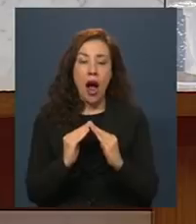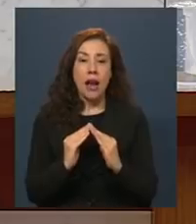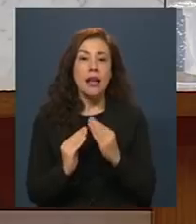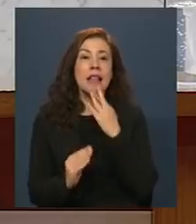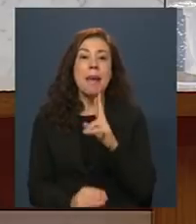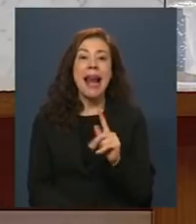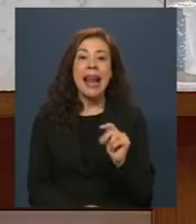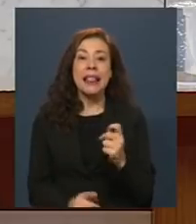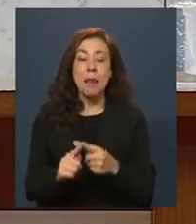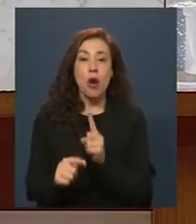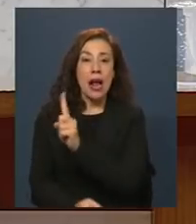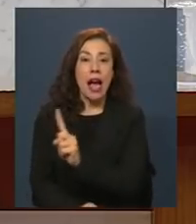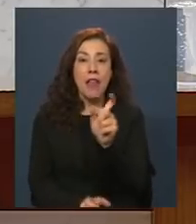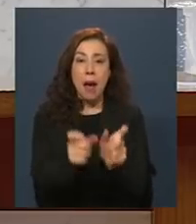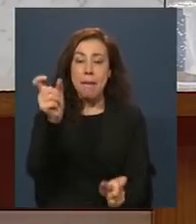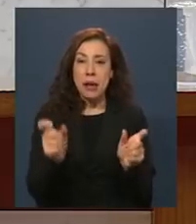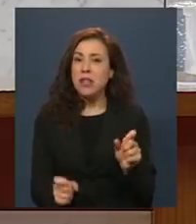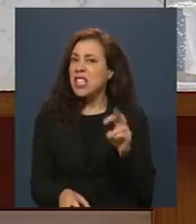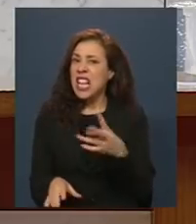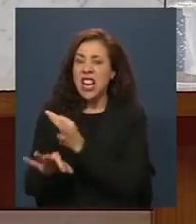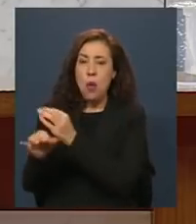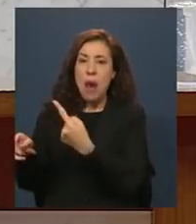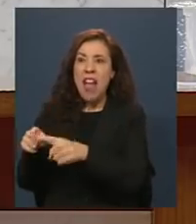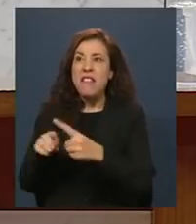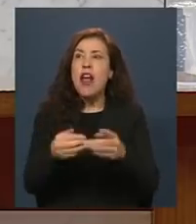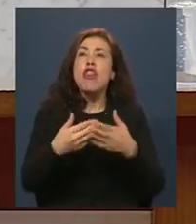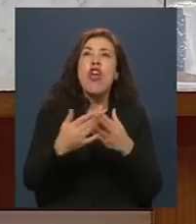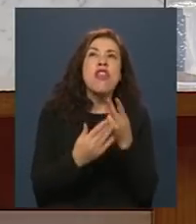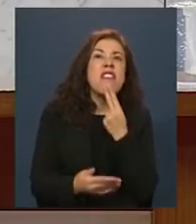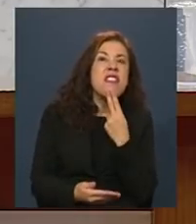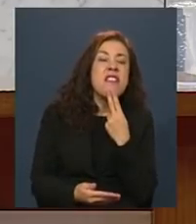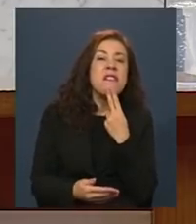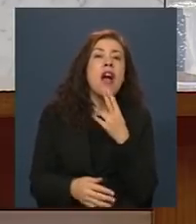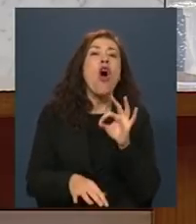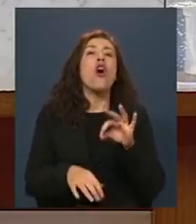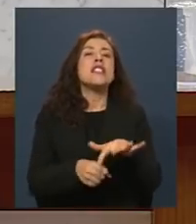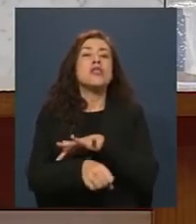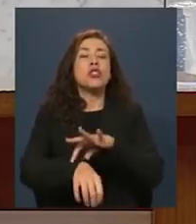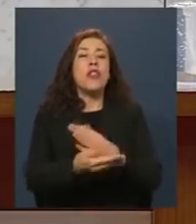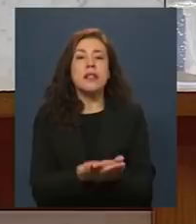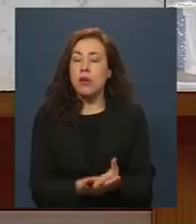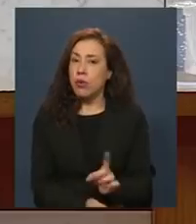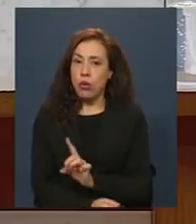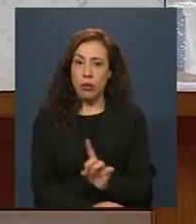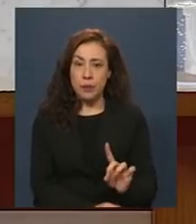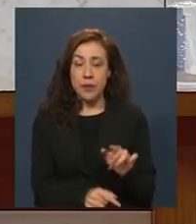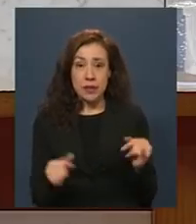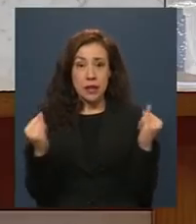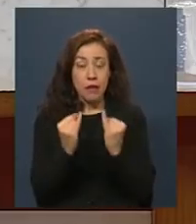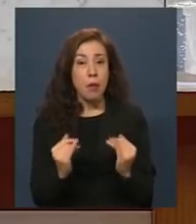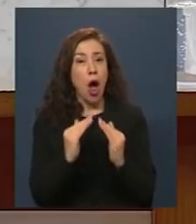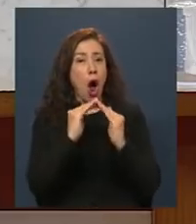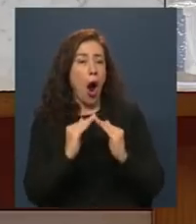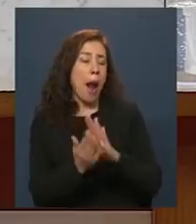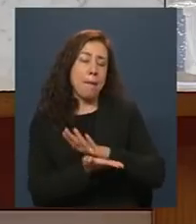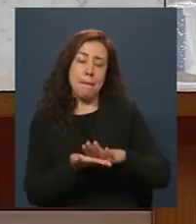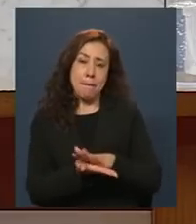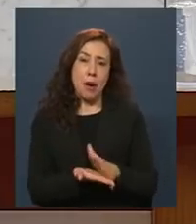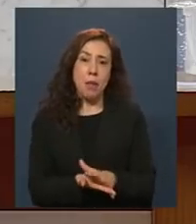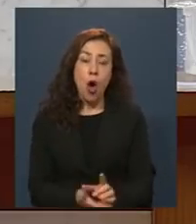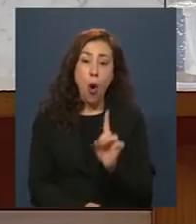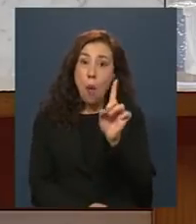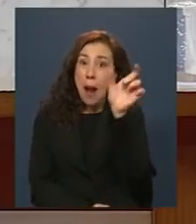por personas, sin hacer distinciones territoriales ni sanitarias. De esta manera, un hogar, por ejemplo, de